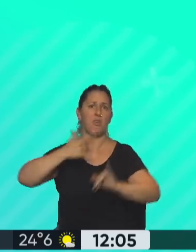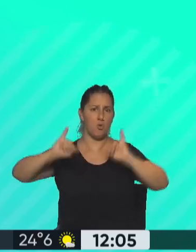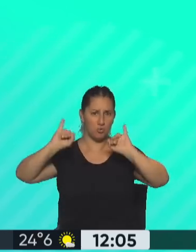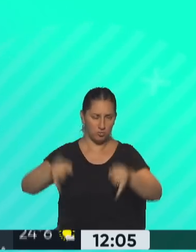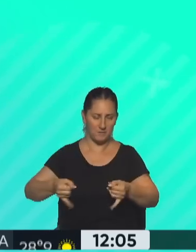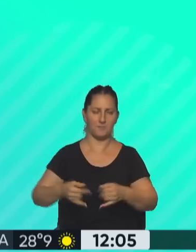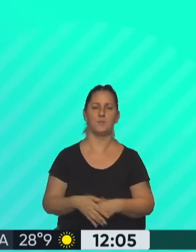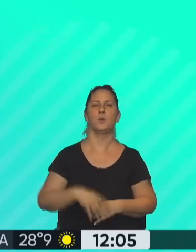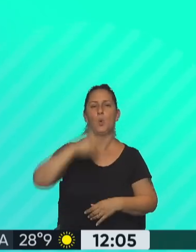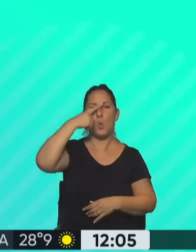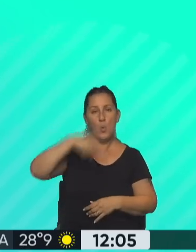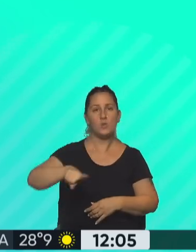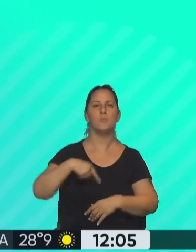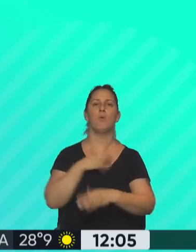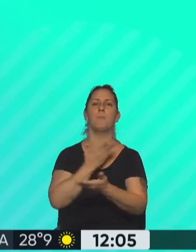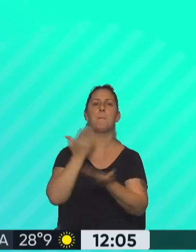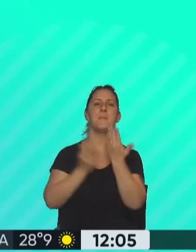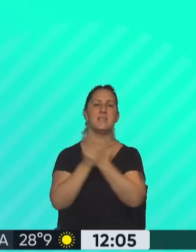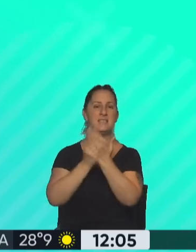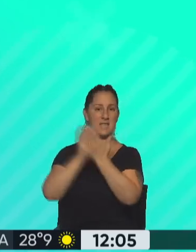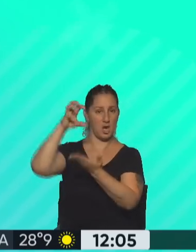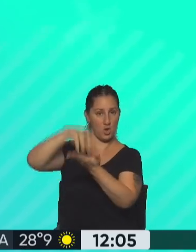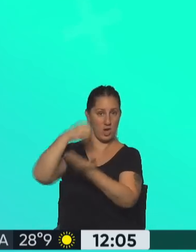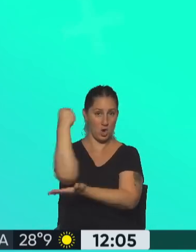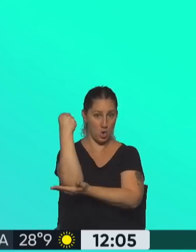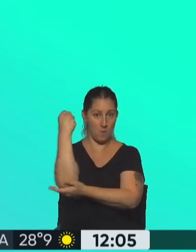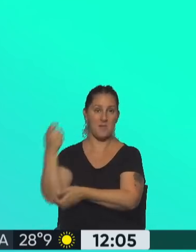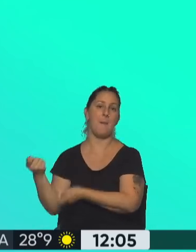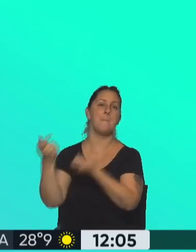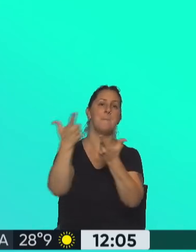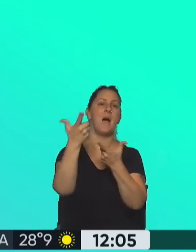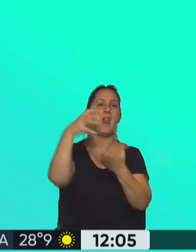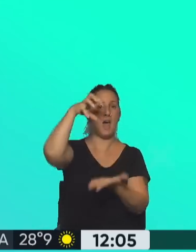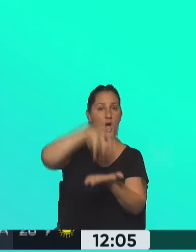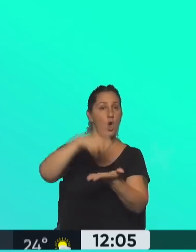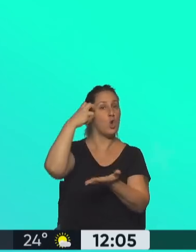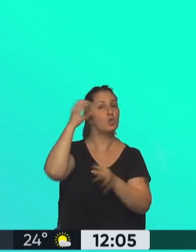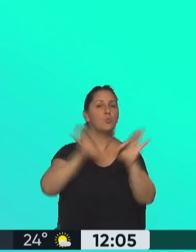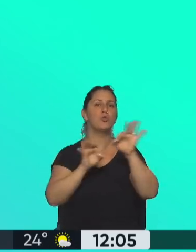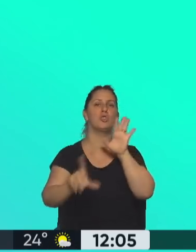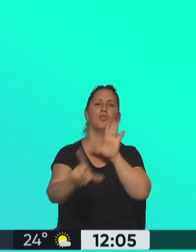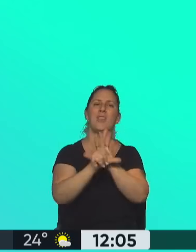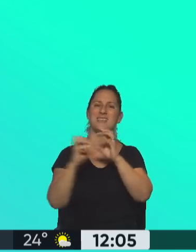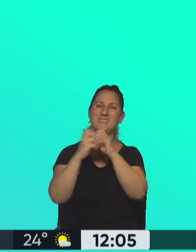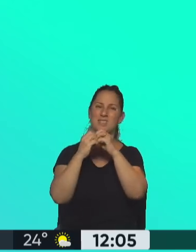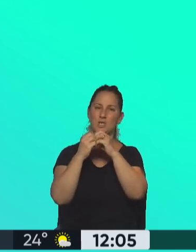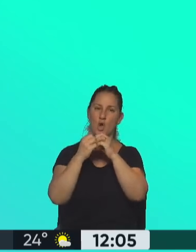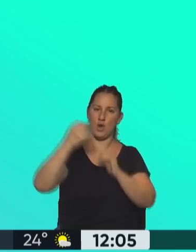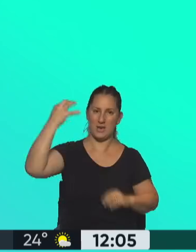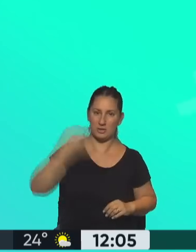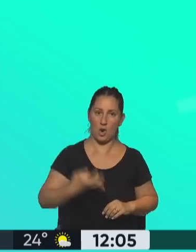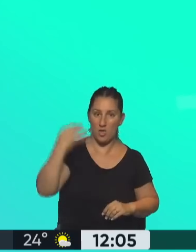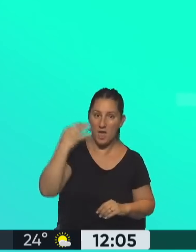el presidente, he instruido al Ministerio de Economía para enviar al Congreso un proyecto de ley para tratar en sesiones extraordinarias que